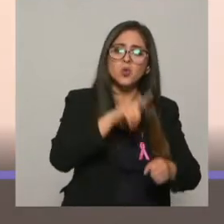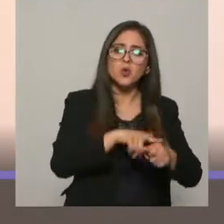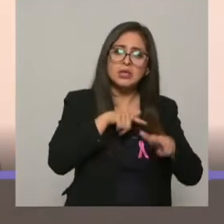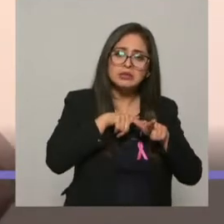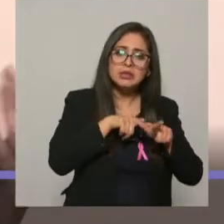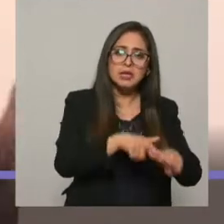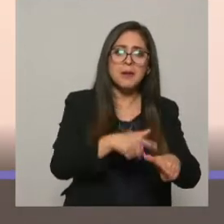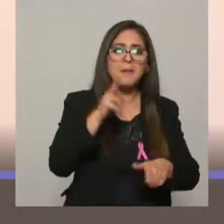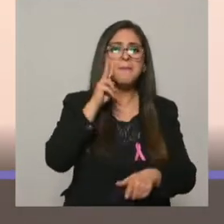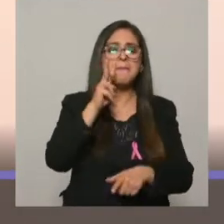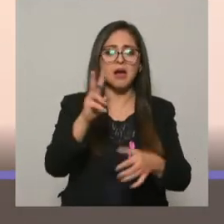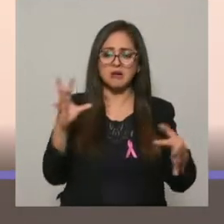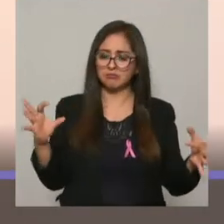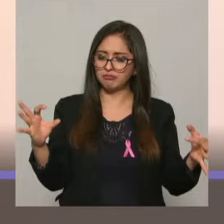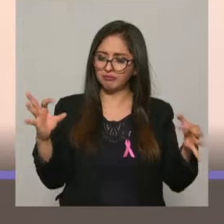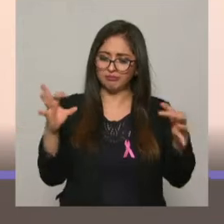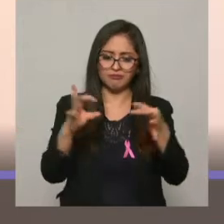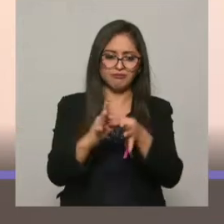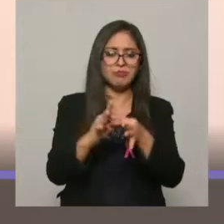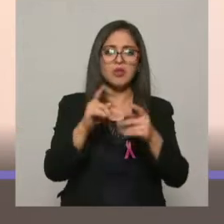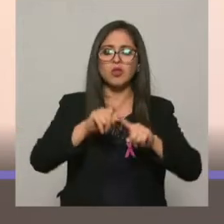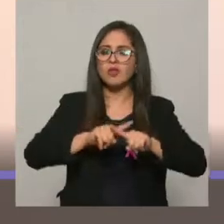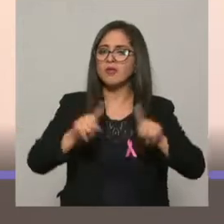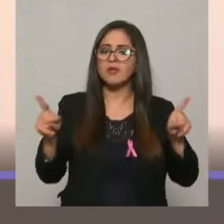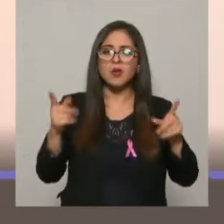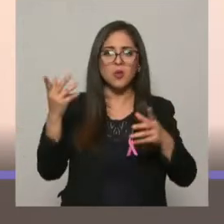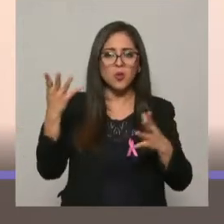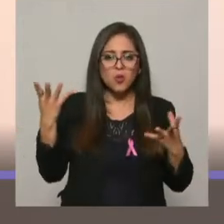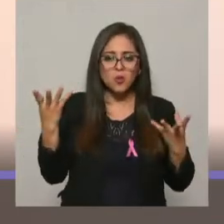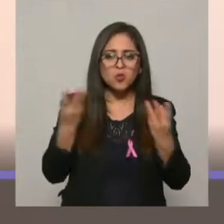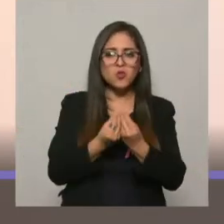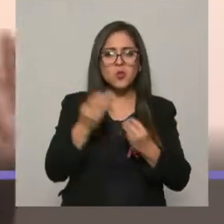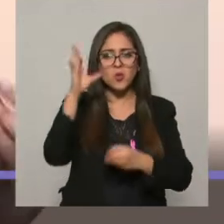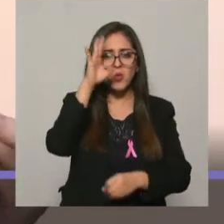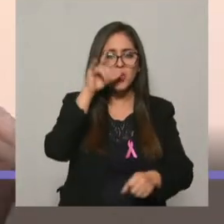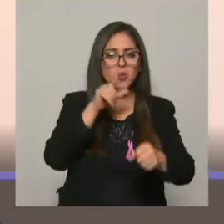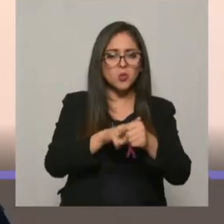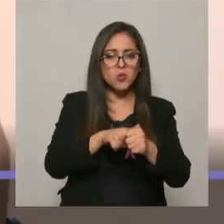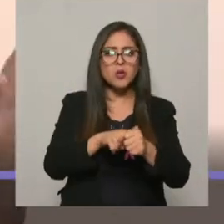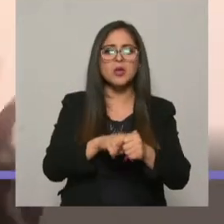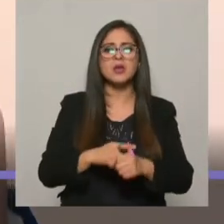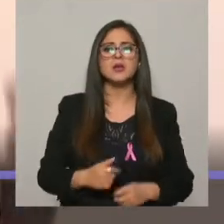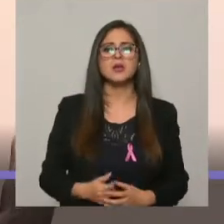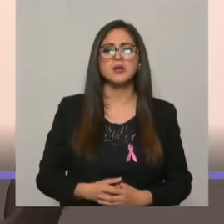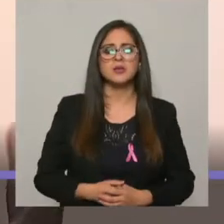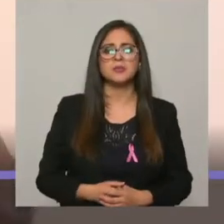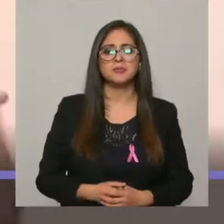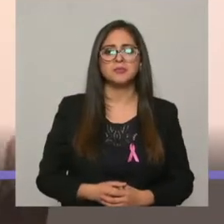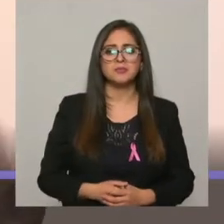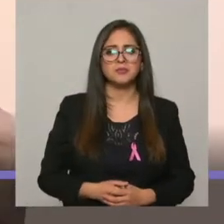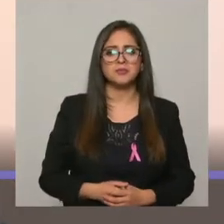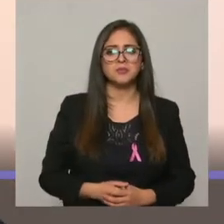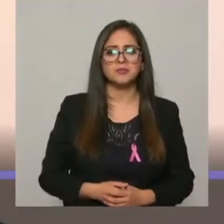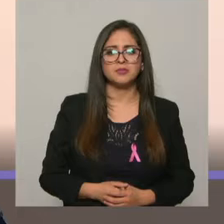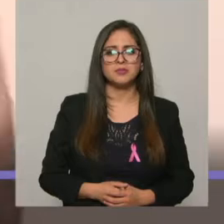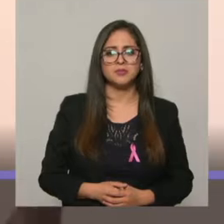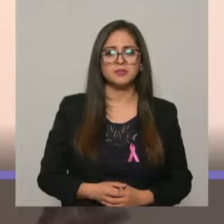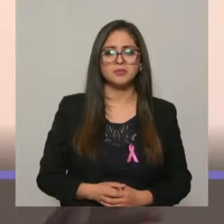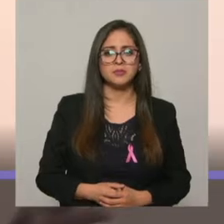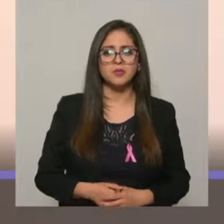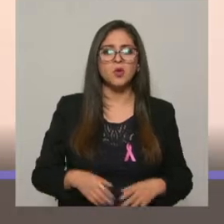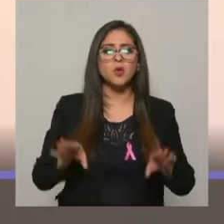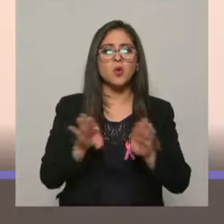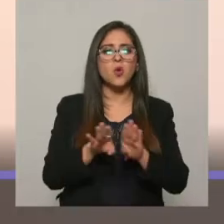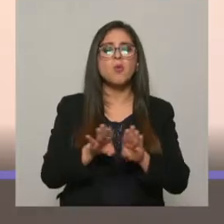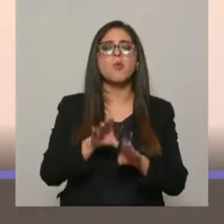este sincretismo en contacto, este cruce de culturas y cómo va a suceder, cómo va Pedro